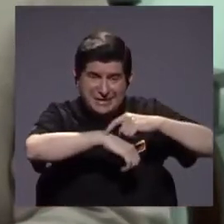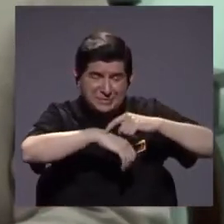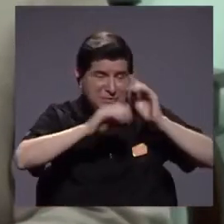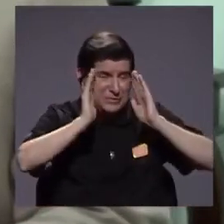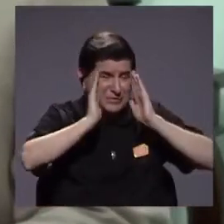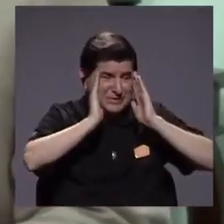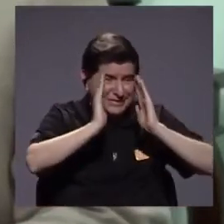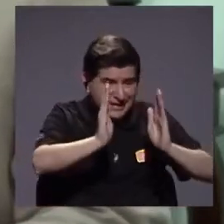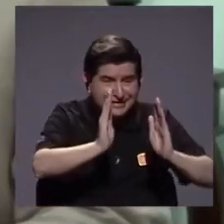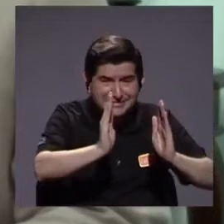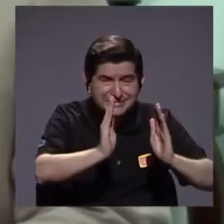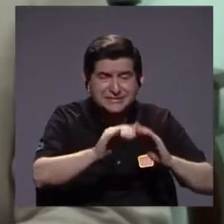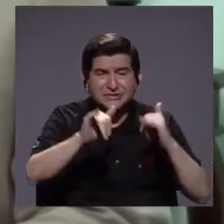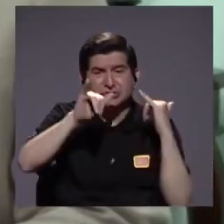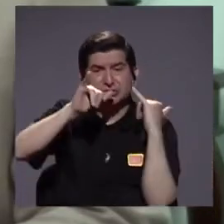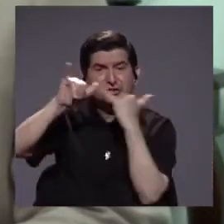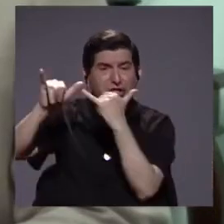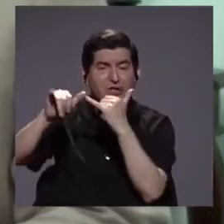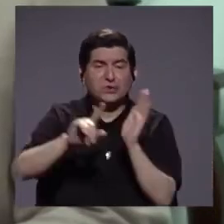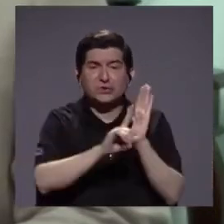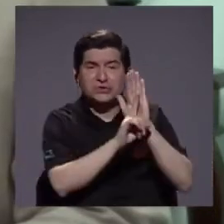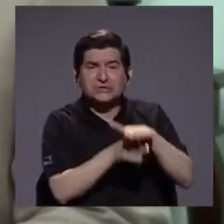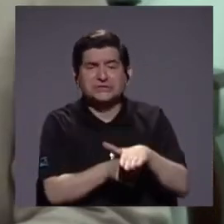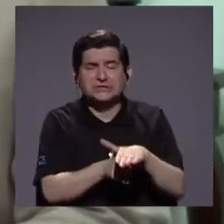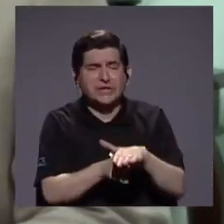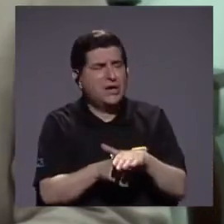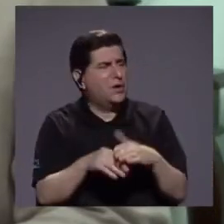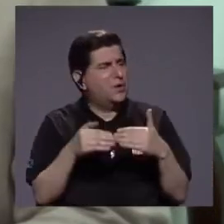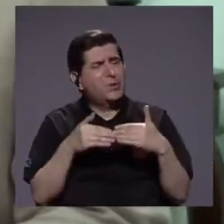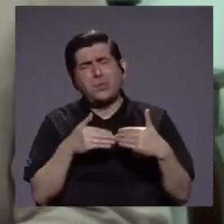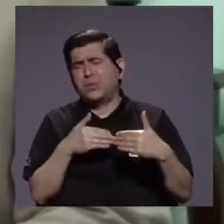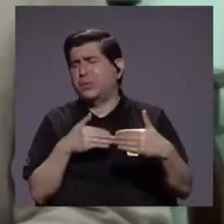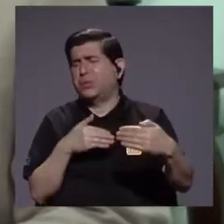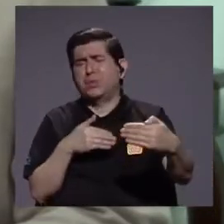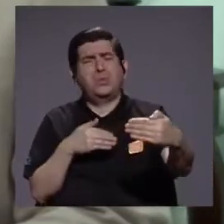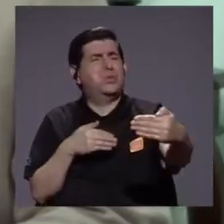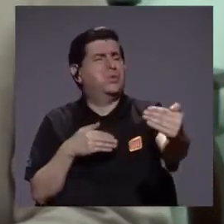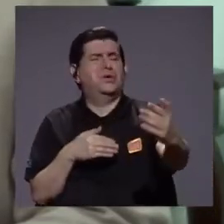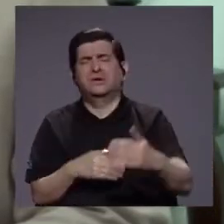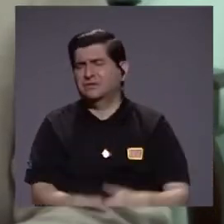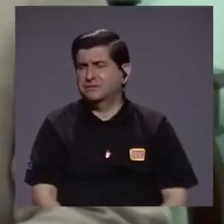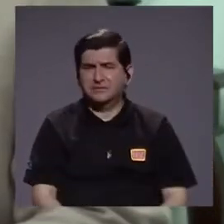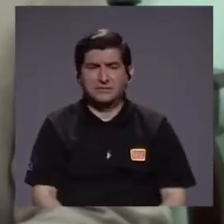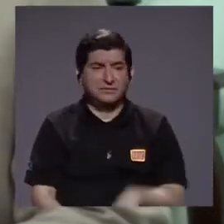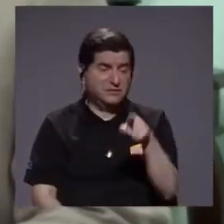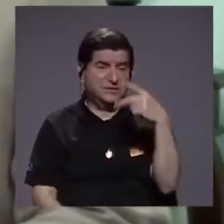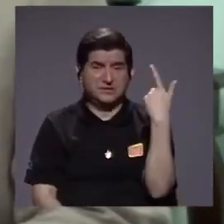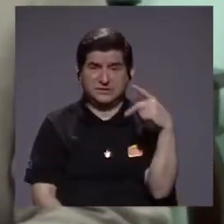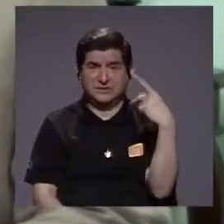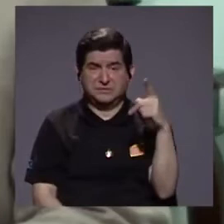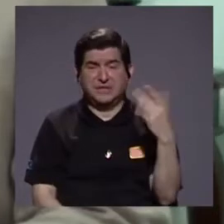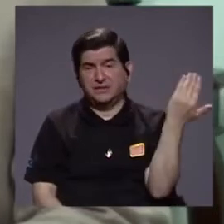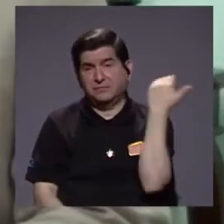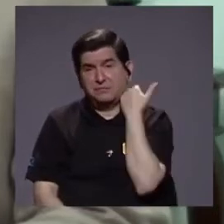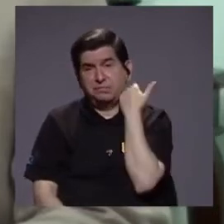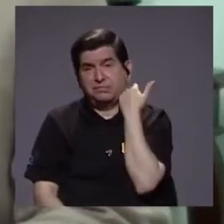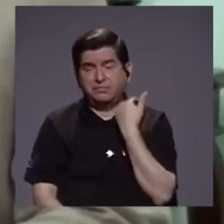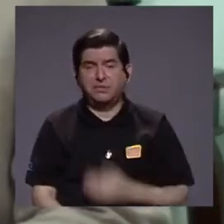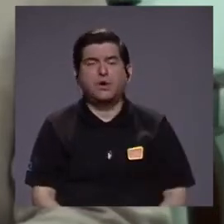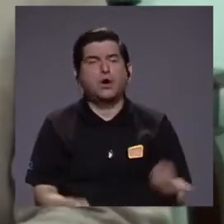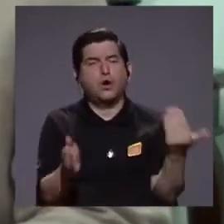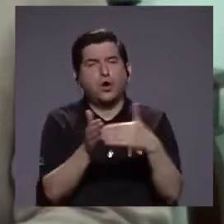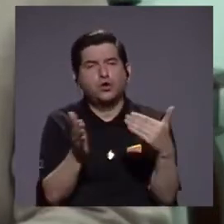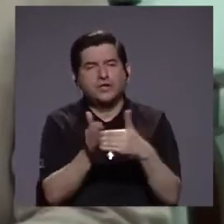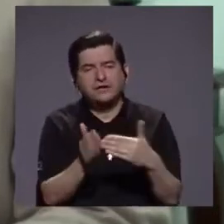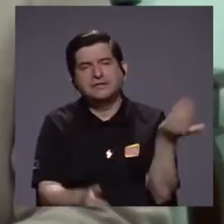atender las denuncias de acoso son demasiado largos y eso ponen en riesgo a la víctima porque la